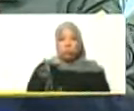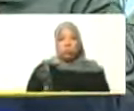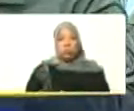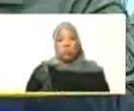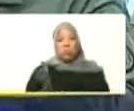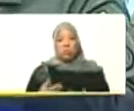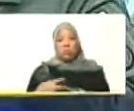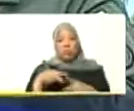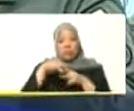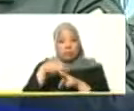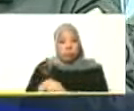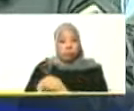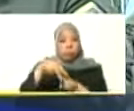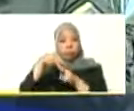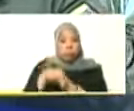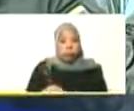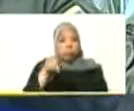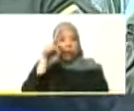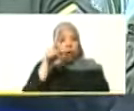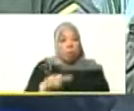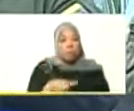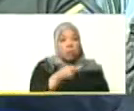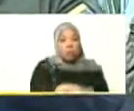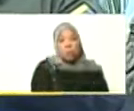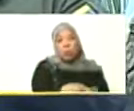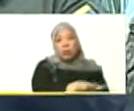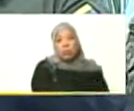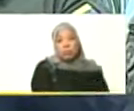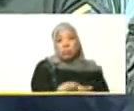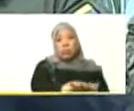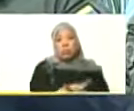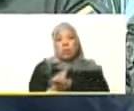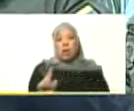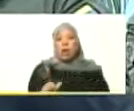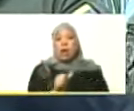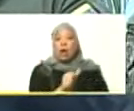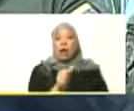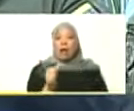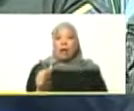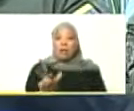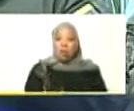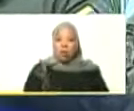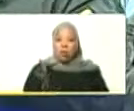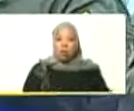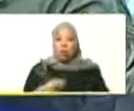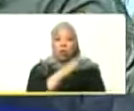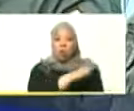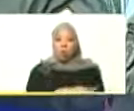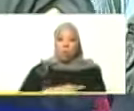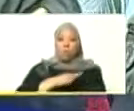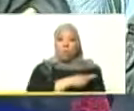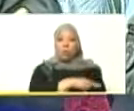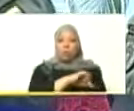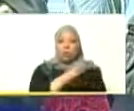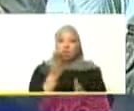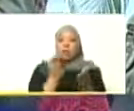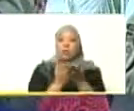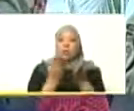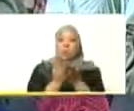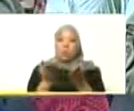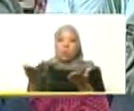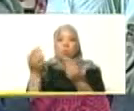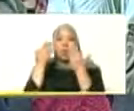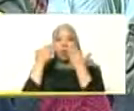para golpear a este pueblo. Bueno, en cada hospital, en cada ambulatorio, en cada escuela hay una oficial o